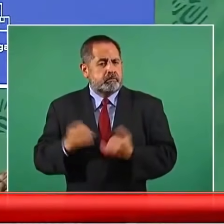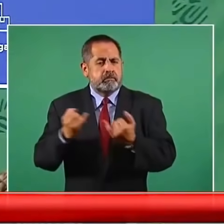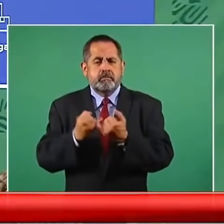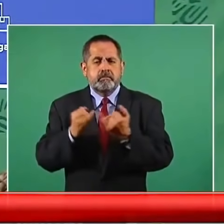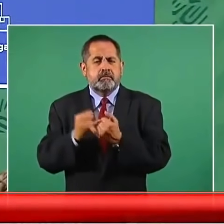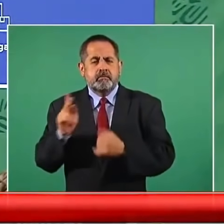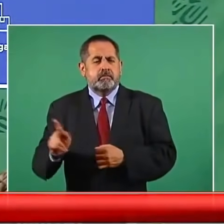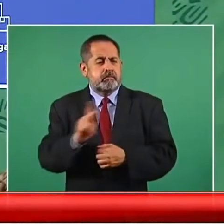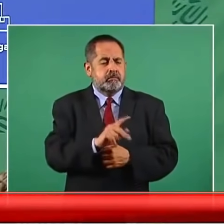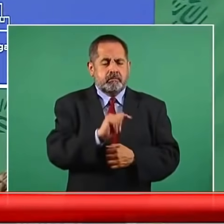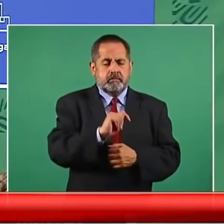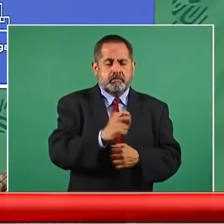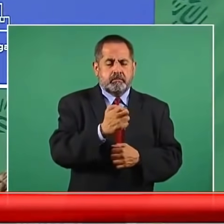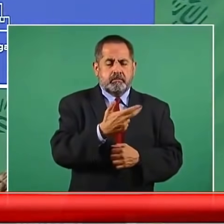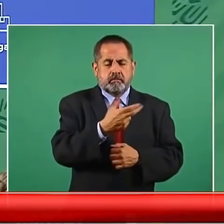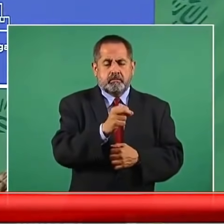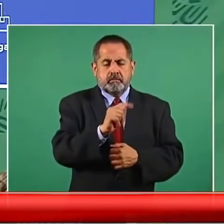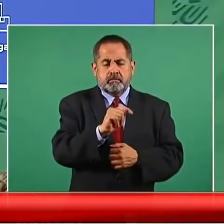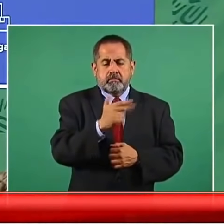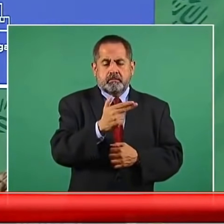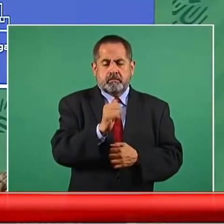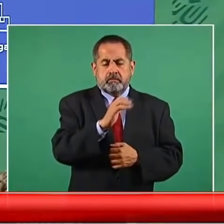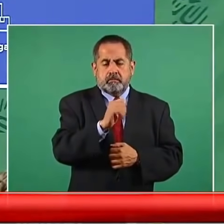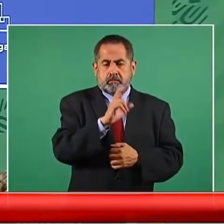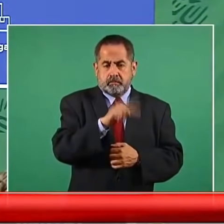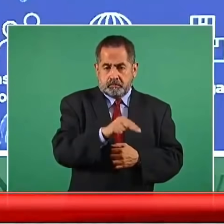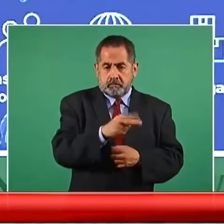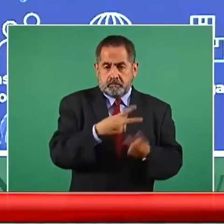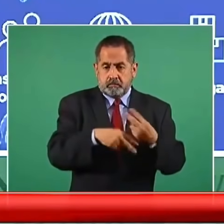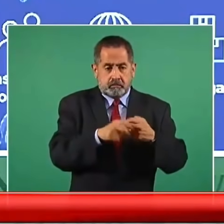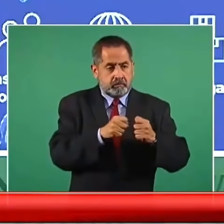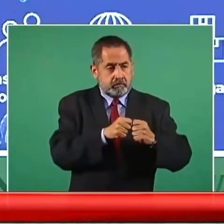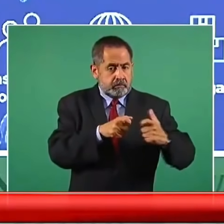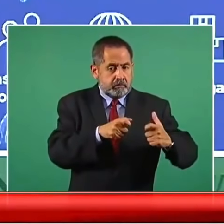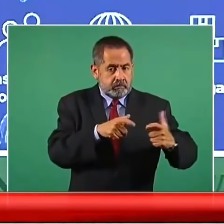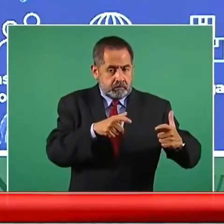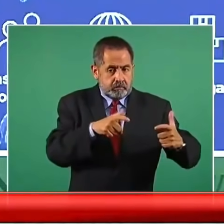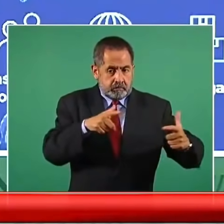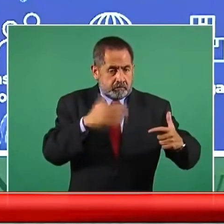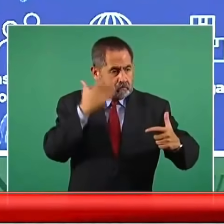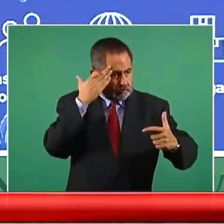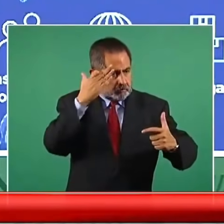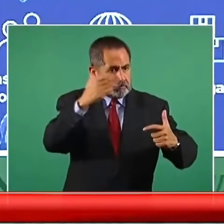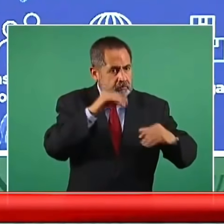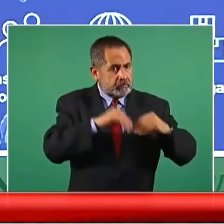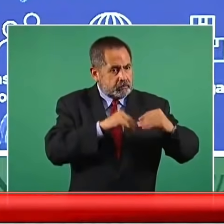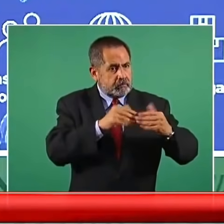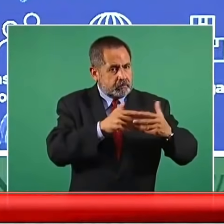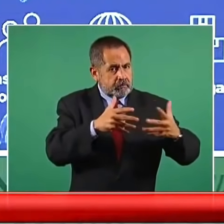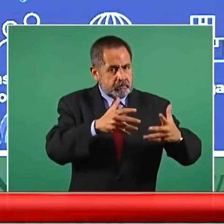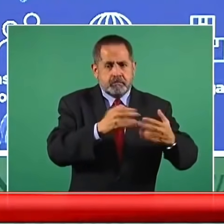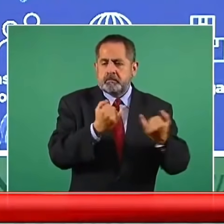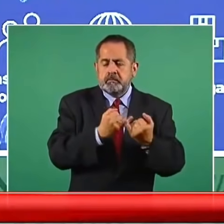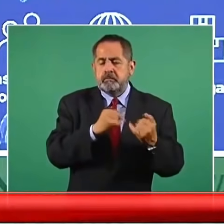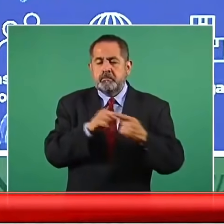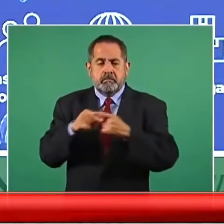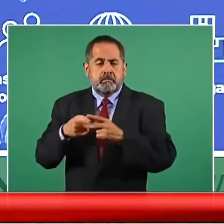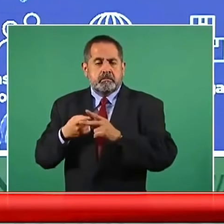Teotihuacán, que se fue haciendo por etapas, por épocas.